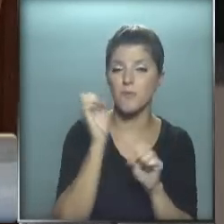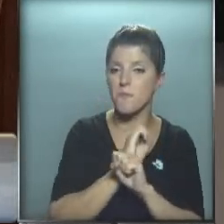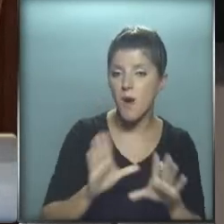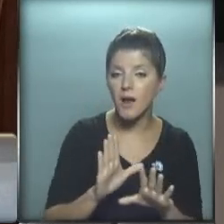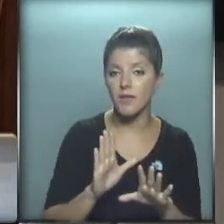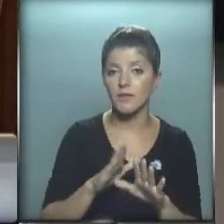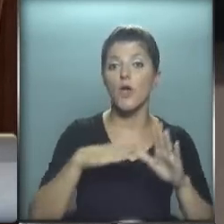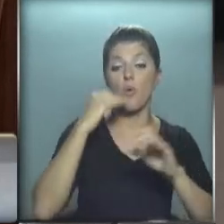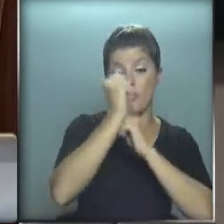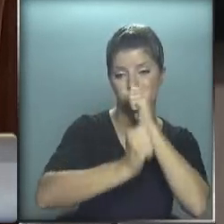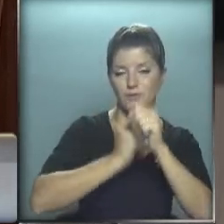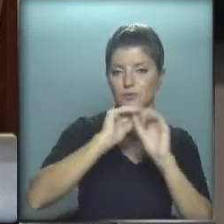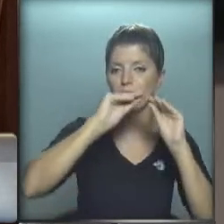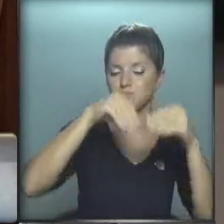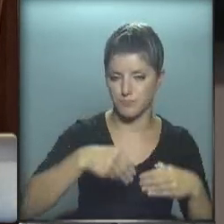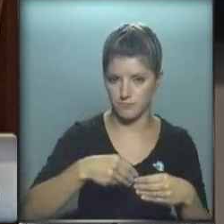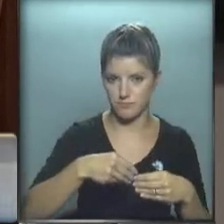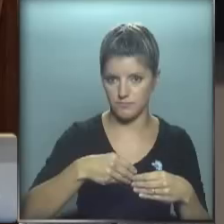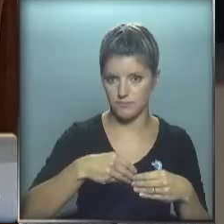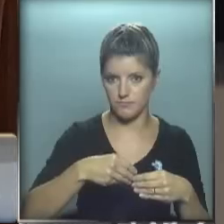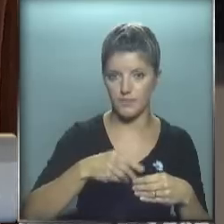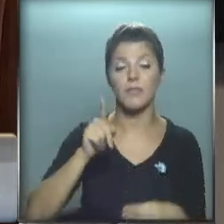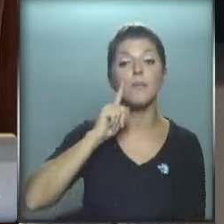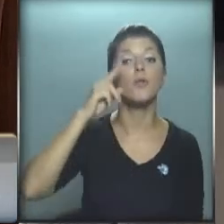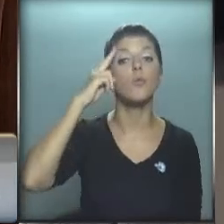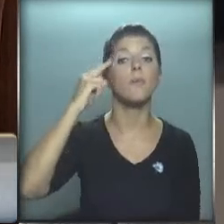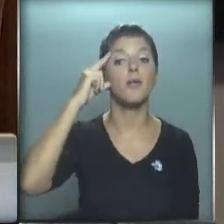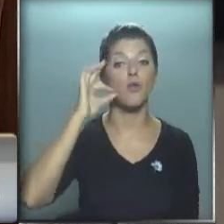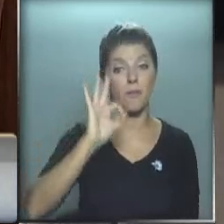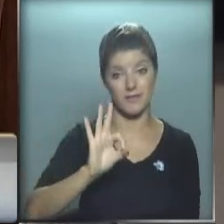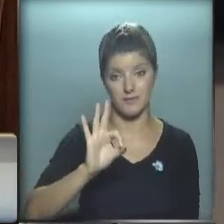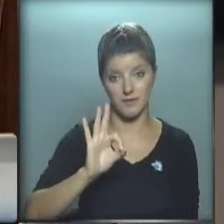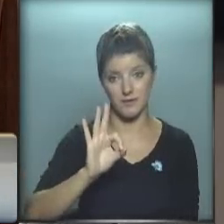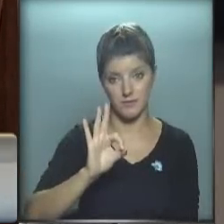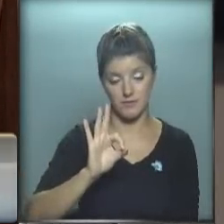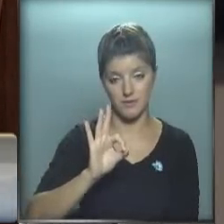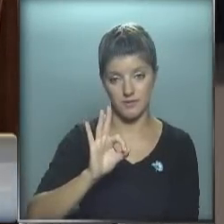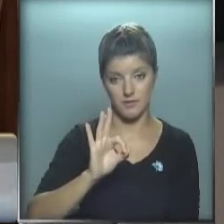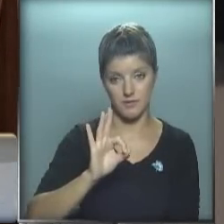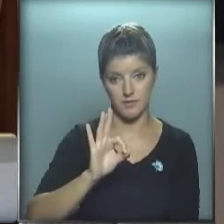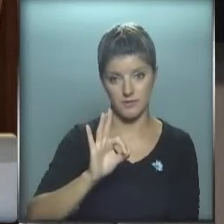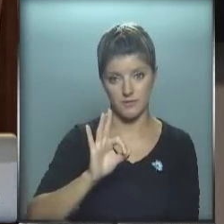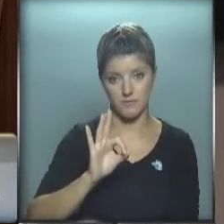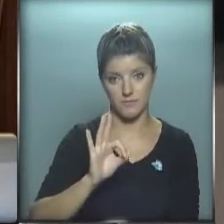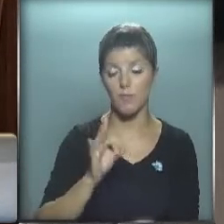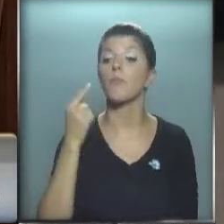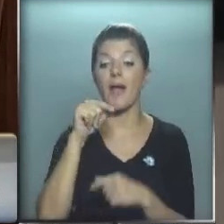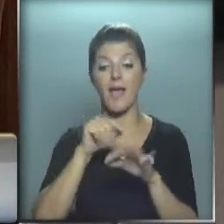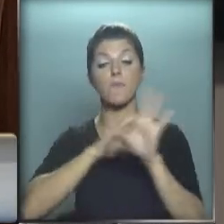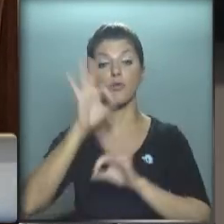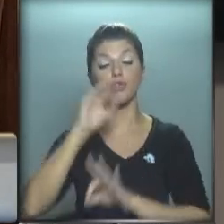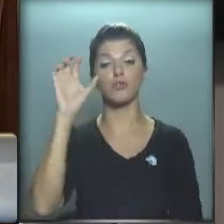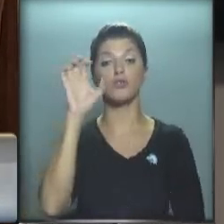la desindustrialización de de los 90 donde el proyecto eh europeo era